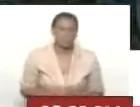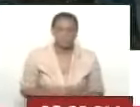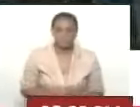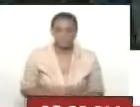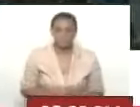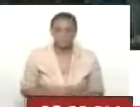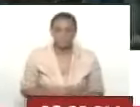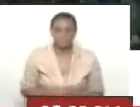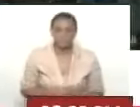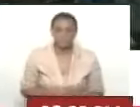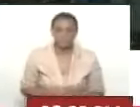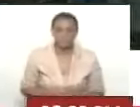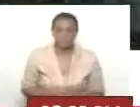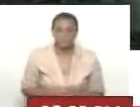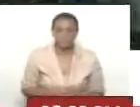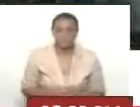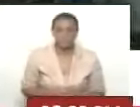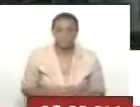Ahora,